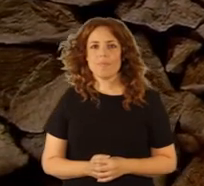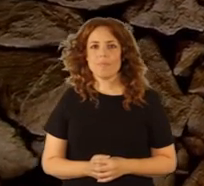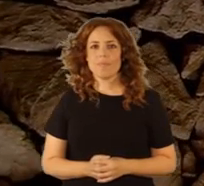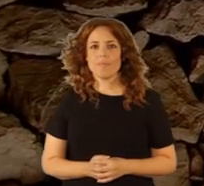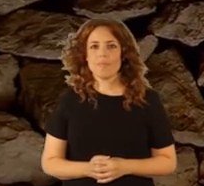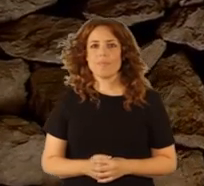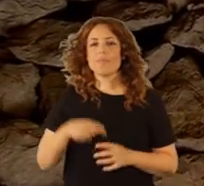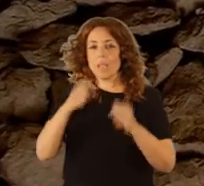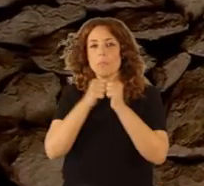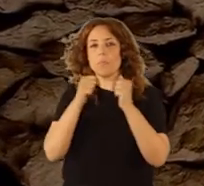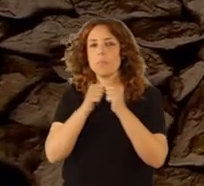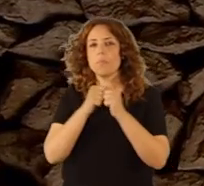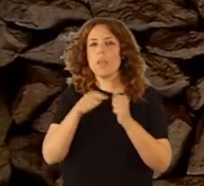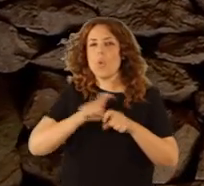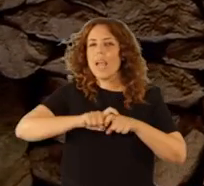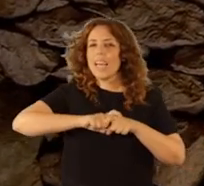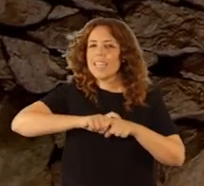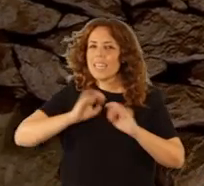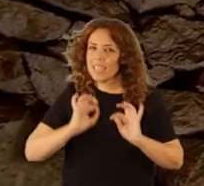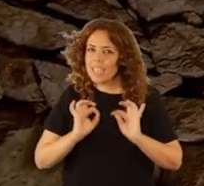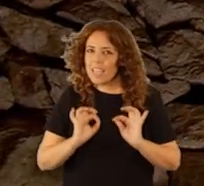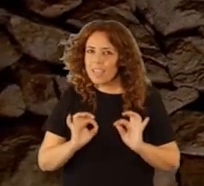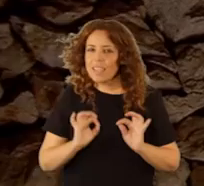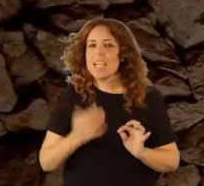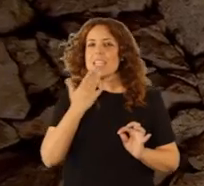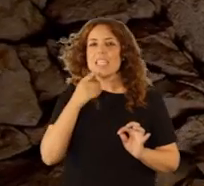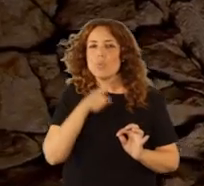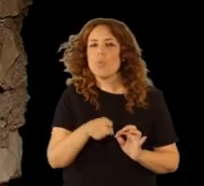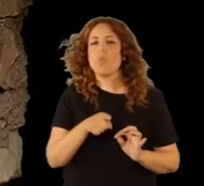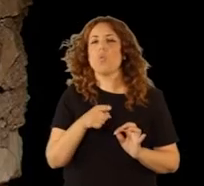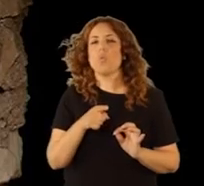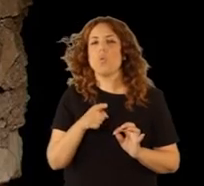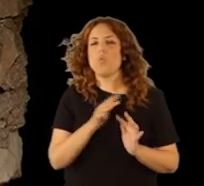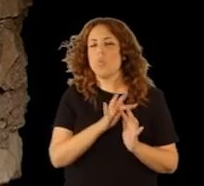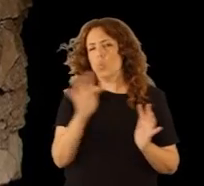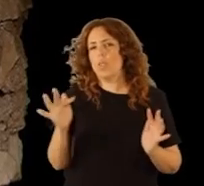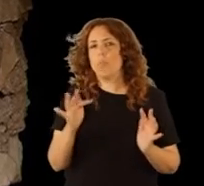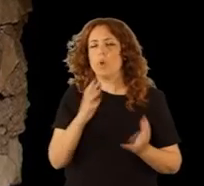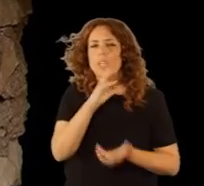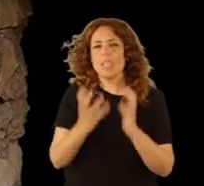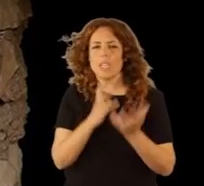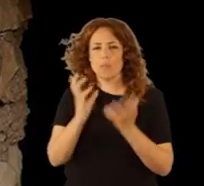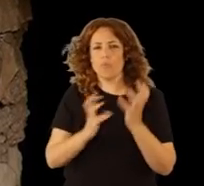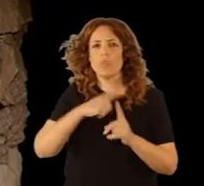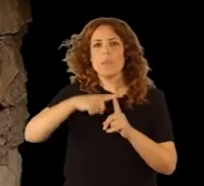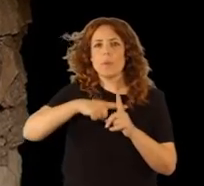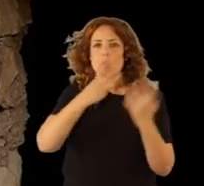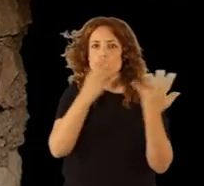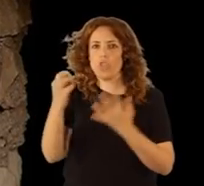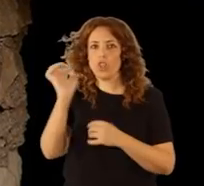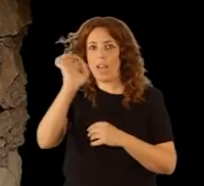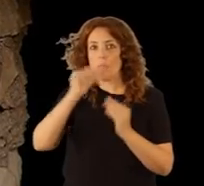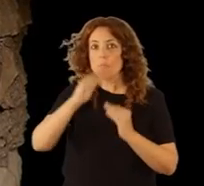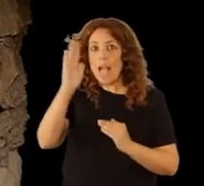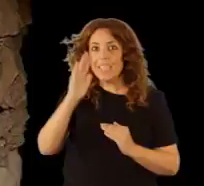18 esta piedra tiene una una característica Y es que sometiéndola durante cierto tiempo a una temperatura superior a 800 gr